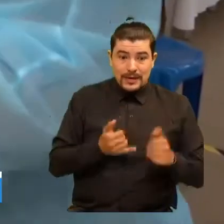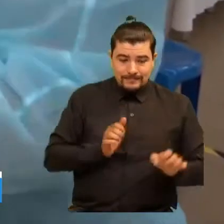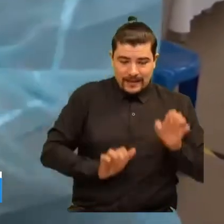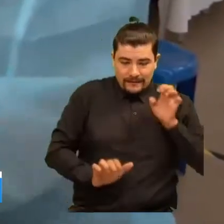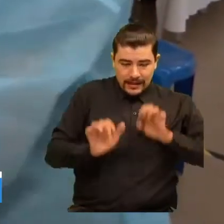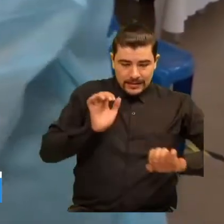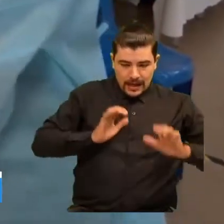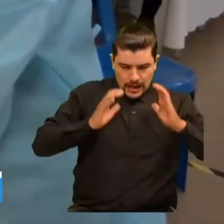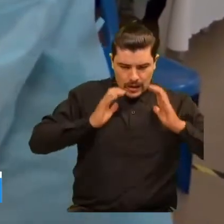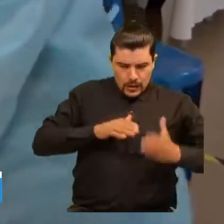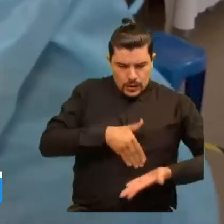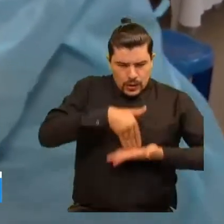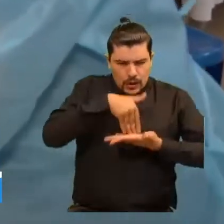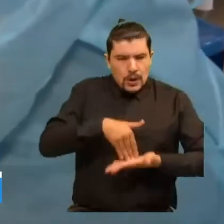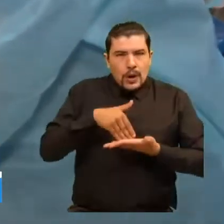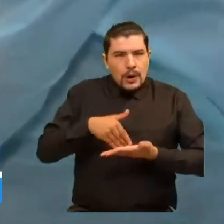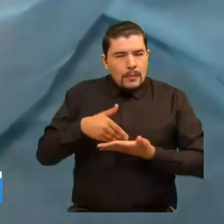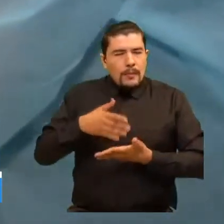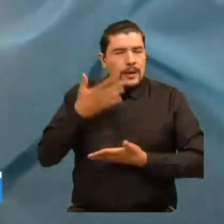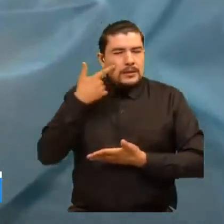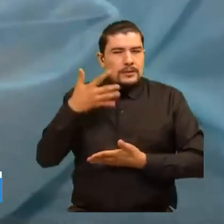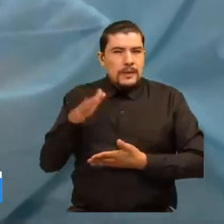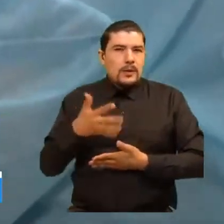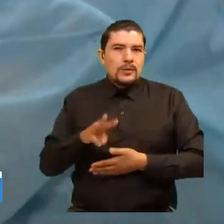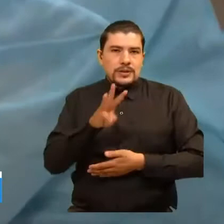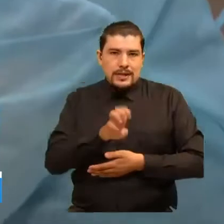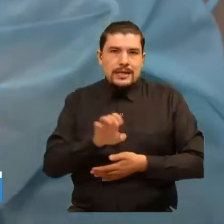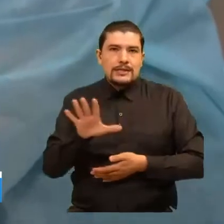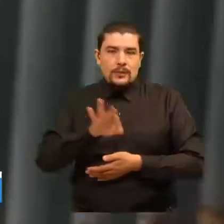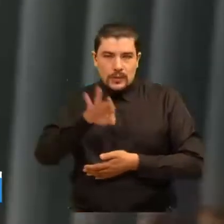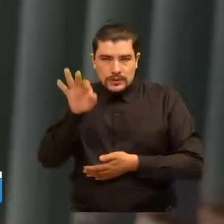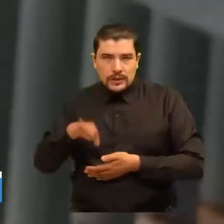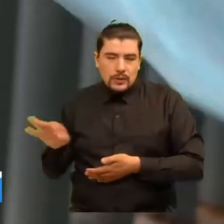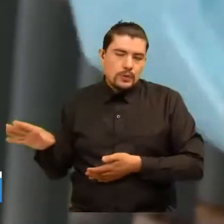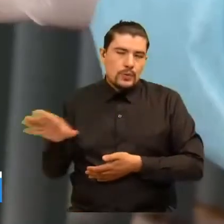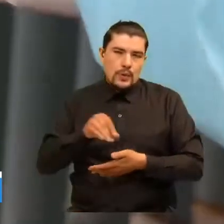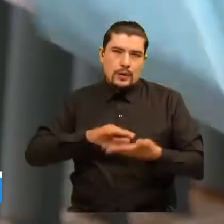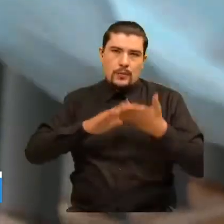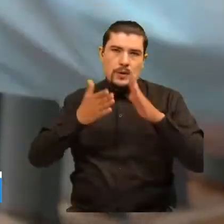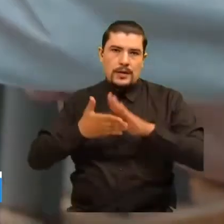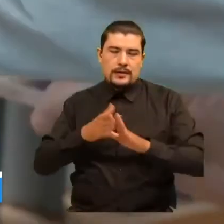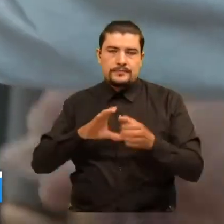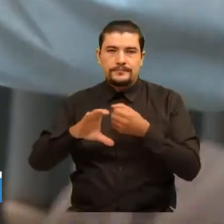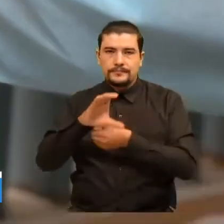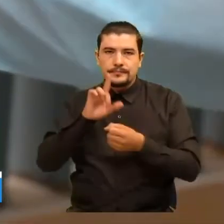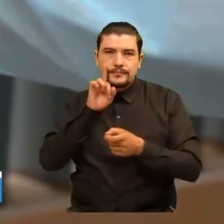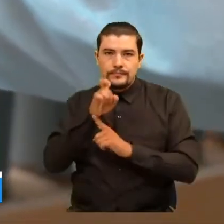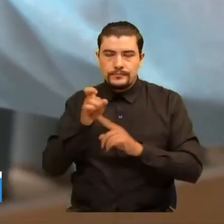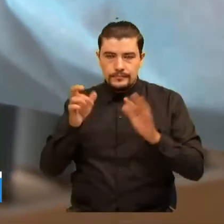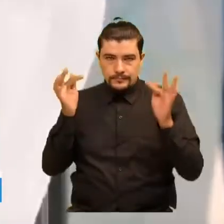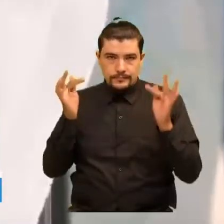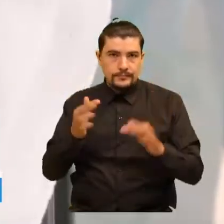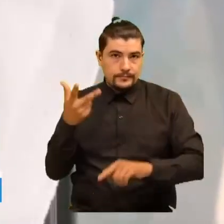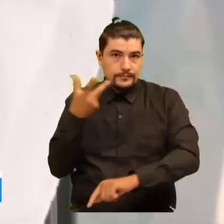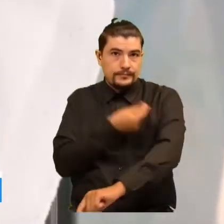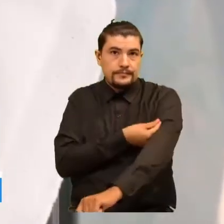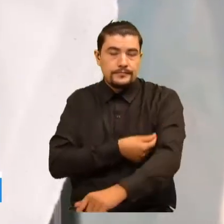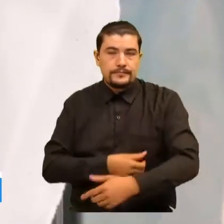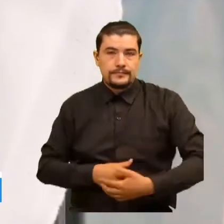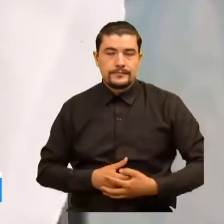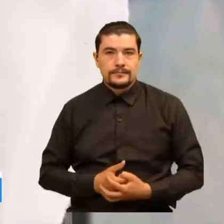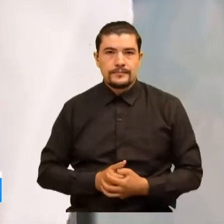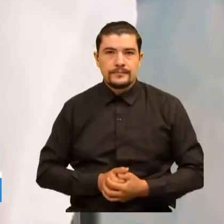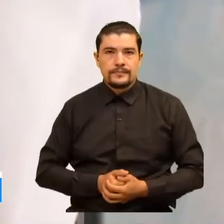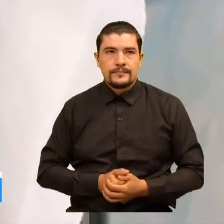logre aproximadamente en el 85%. Tras el anuncio del Ministerio de Salud en agosto, se habilitan los puntos de vacunación para todas